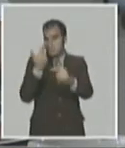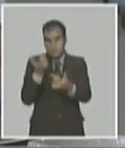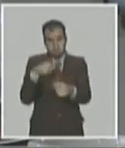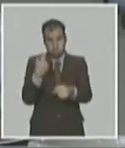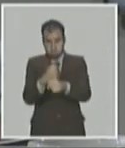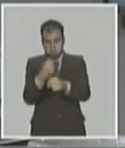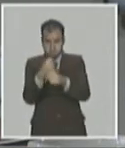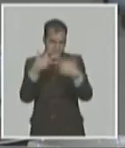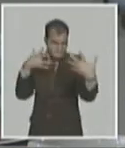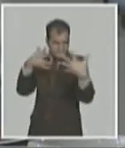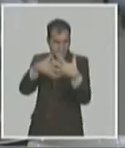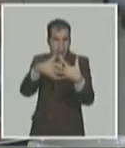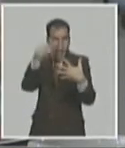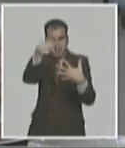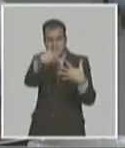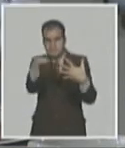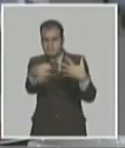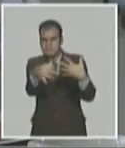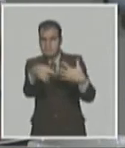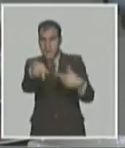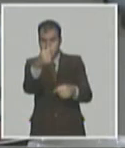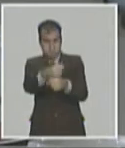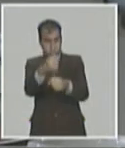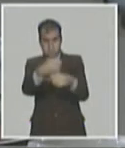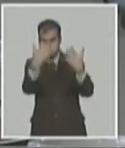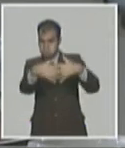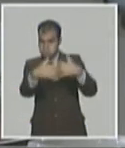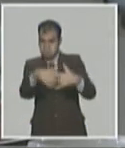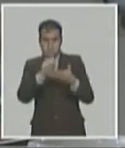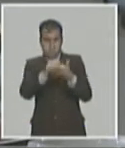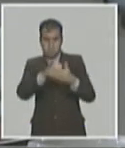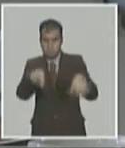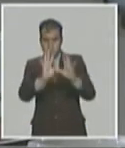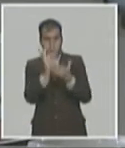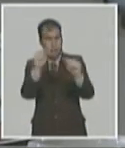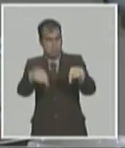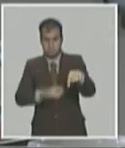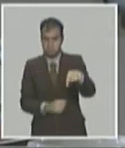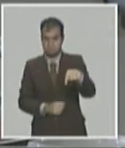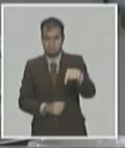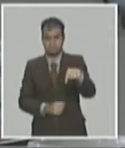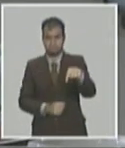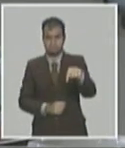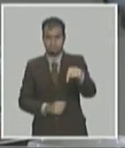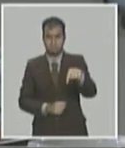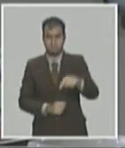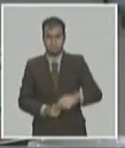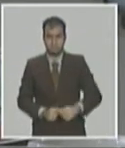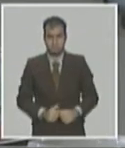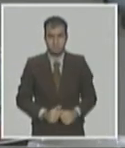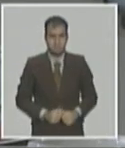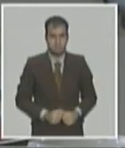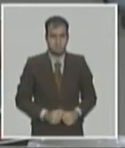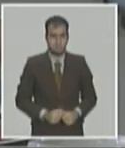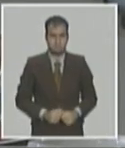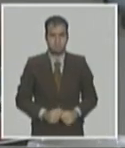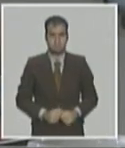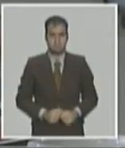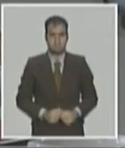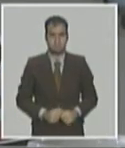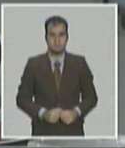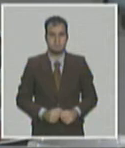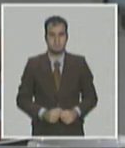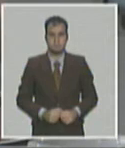los procesos productivos, de servicio, porque la única manera que nosotros tendremos de que la vida se